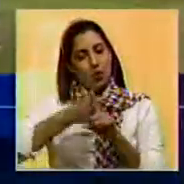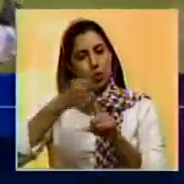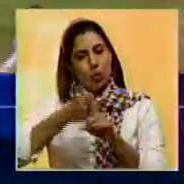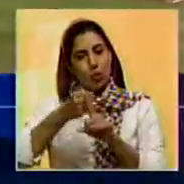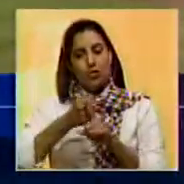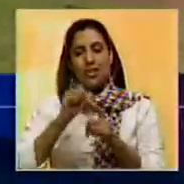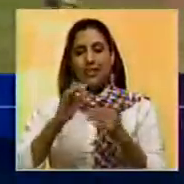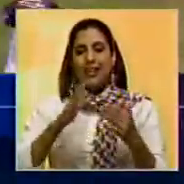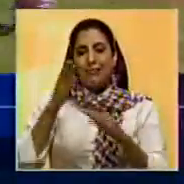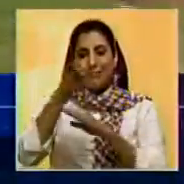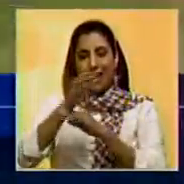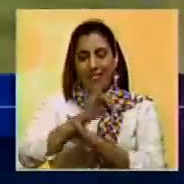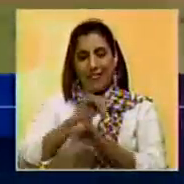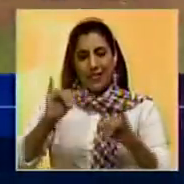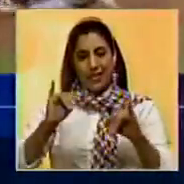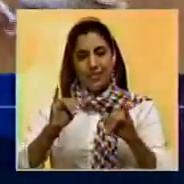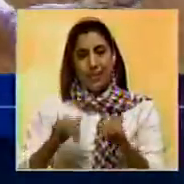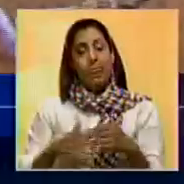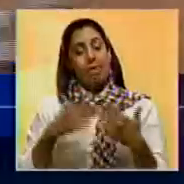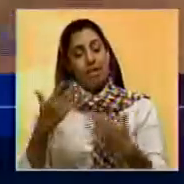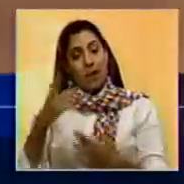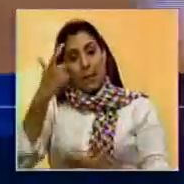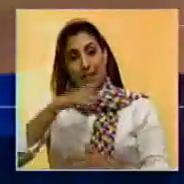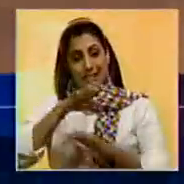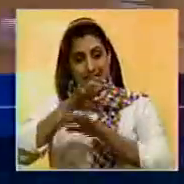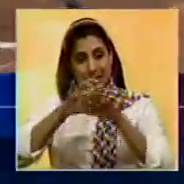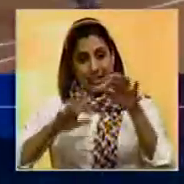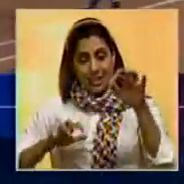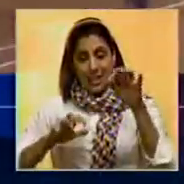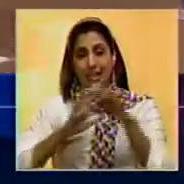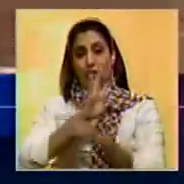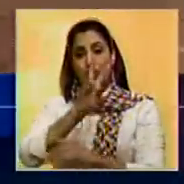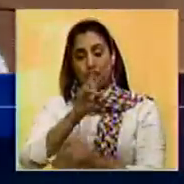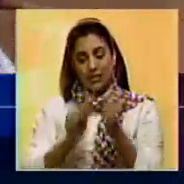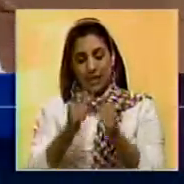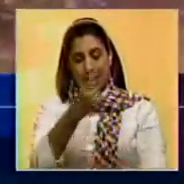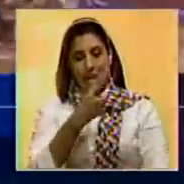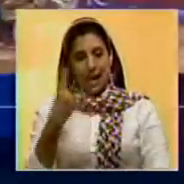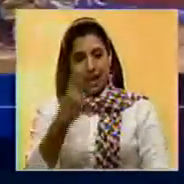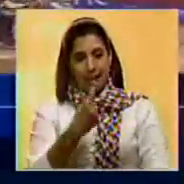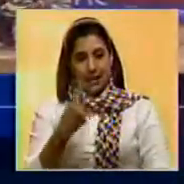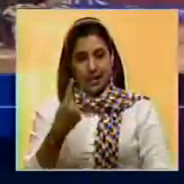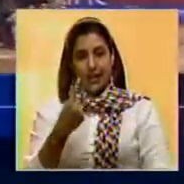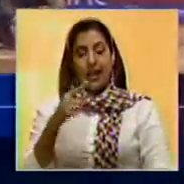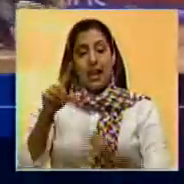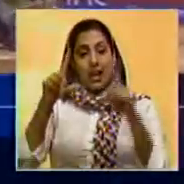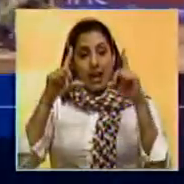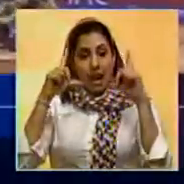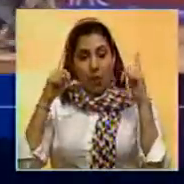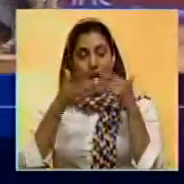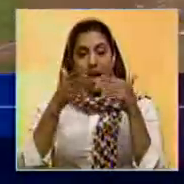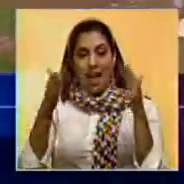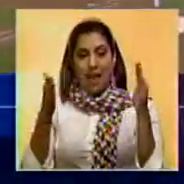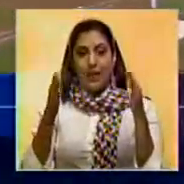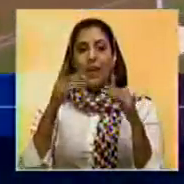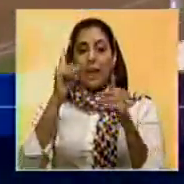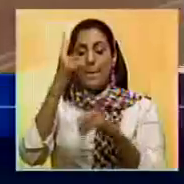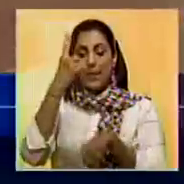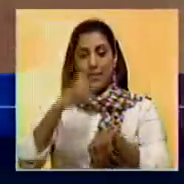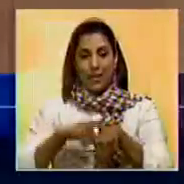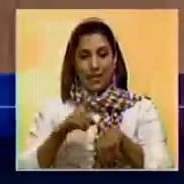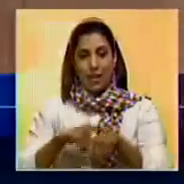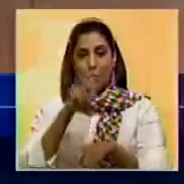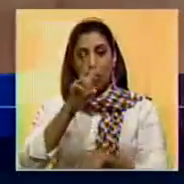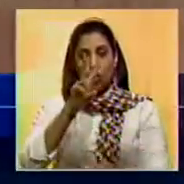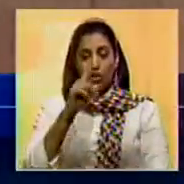por clasificarse a la postemporada. Los felinos remontaron las 2 carreras con las que a La Guaira abrió el marcador en el primer tramo